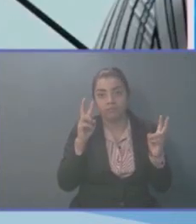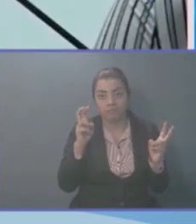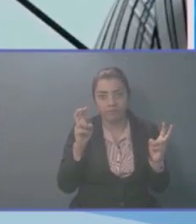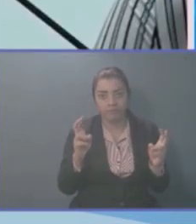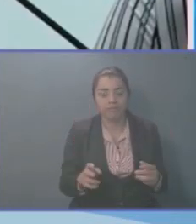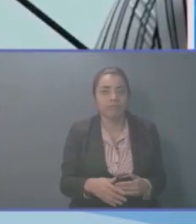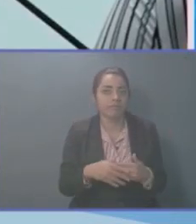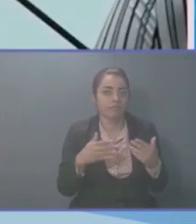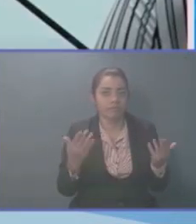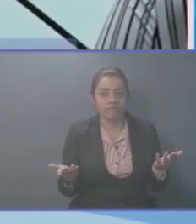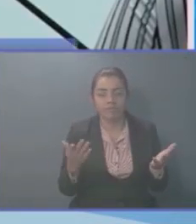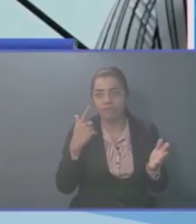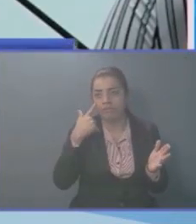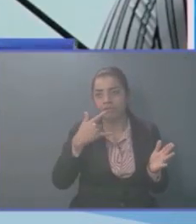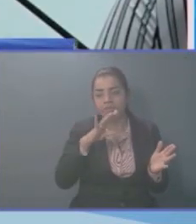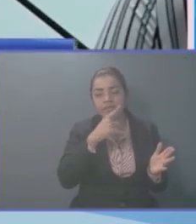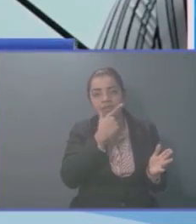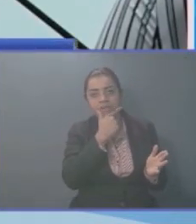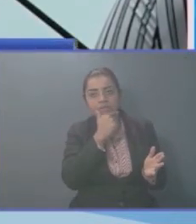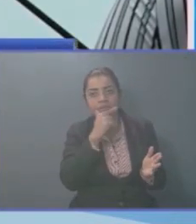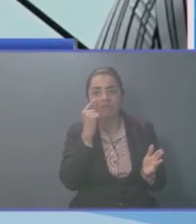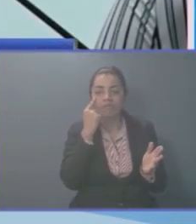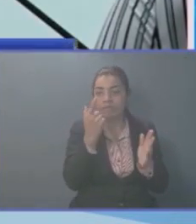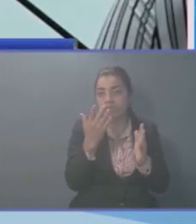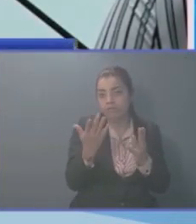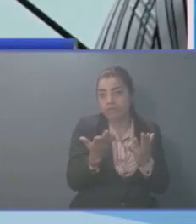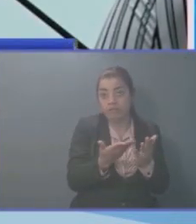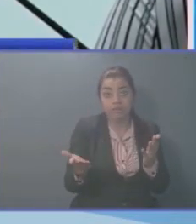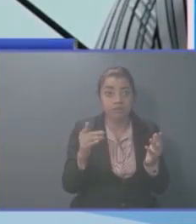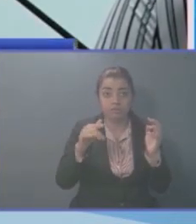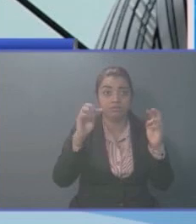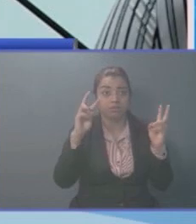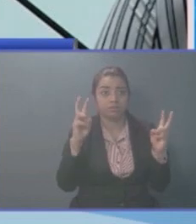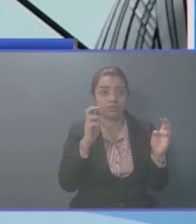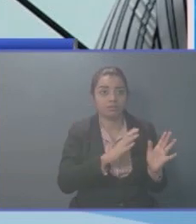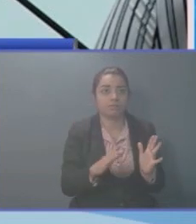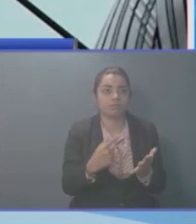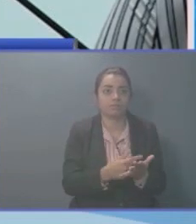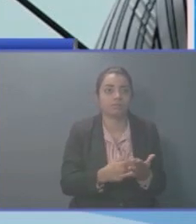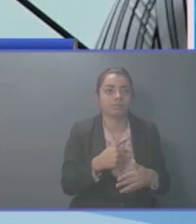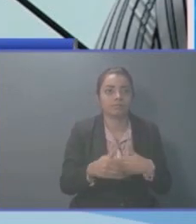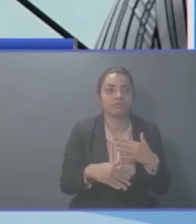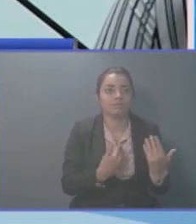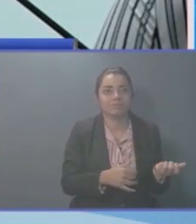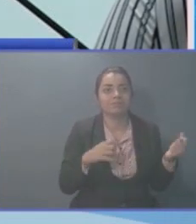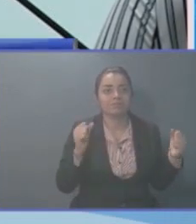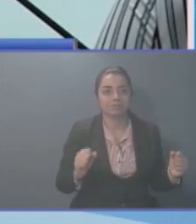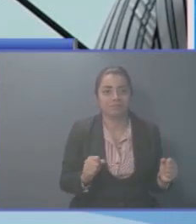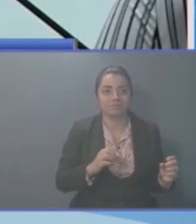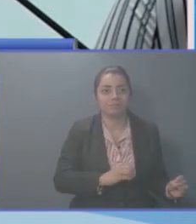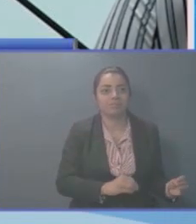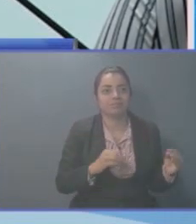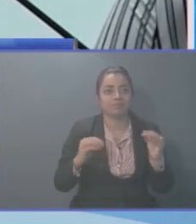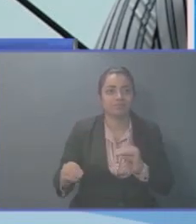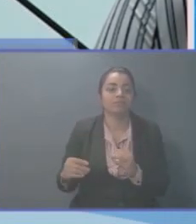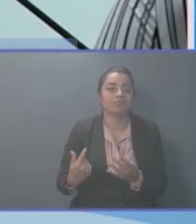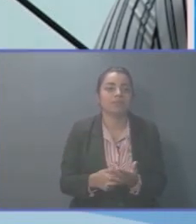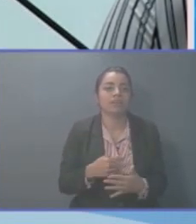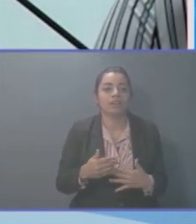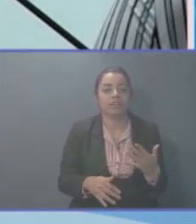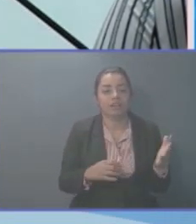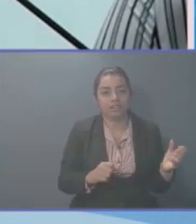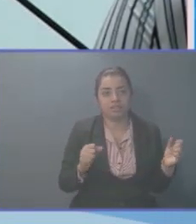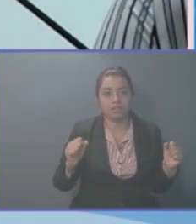ellos supuestamente implementaron algunas medidas, pero que al final no fueron efectivas, ¿verdad?